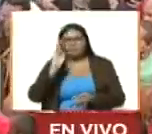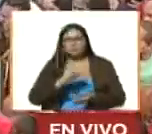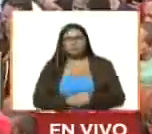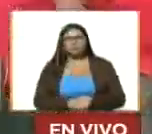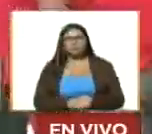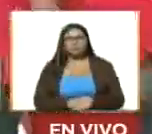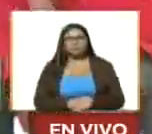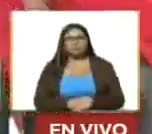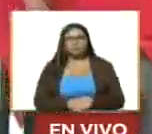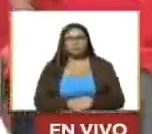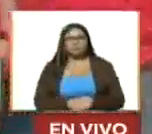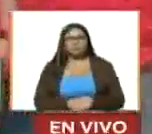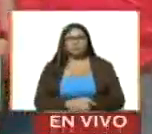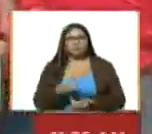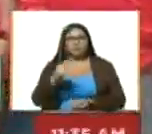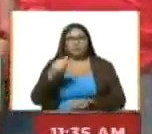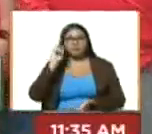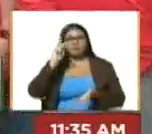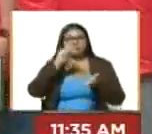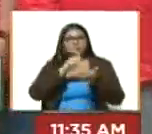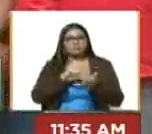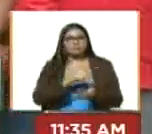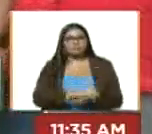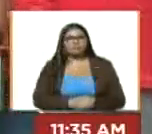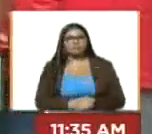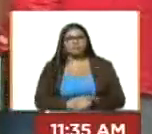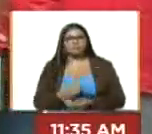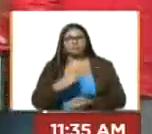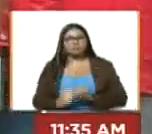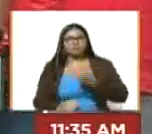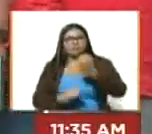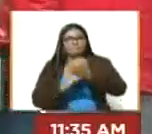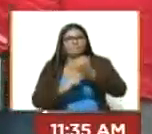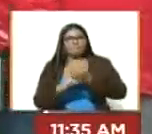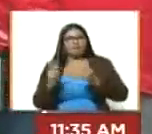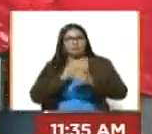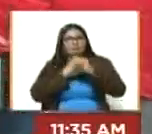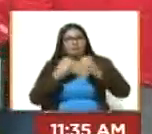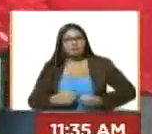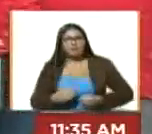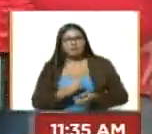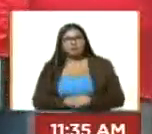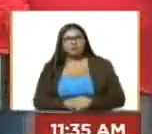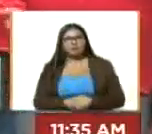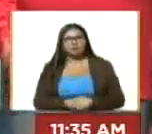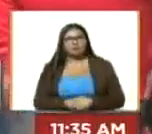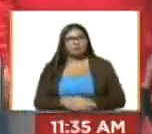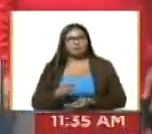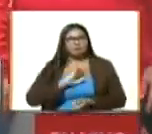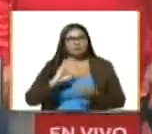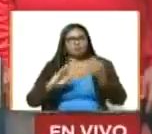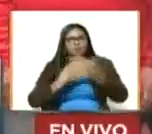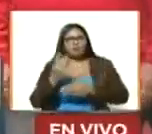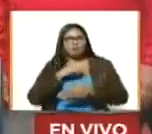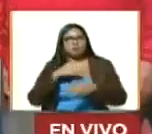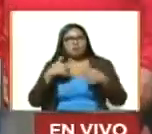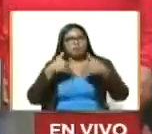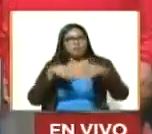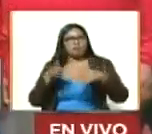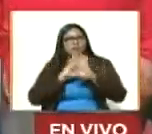Aquí está la base sólida la célula fundamental de la